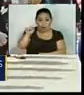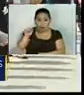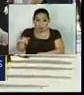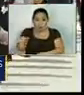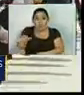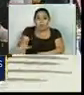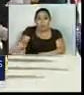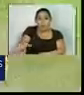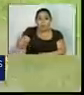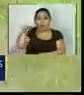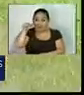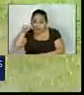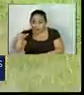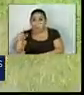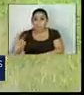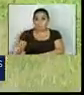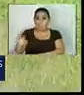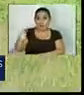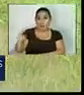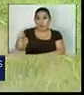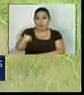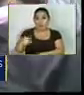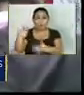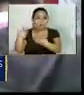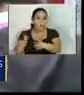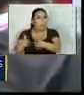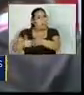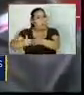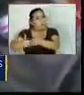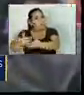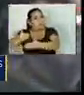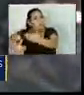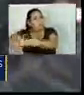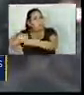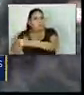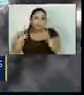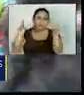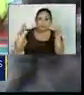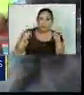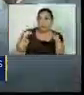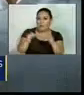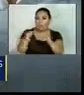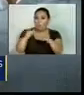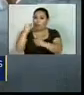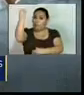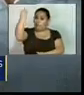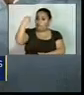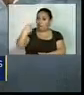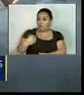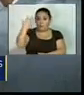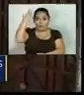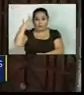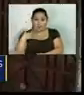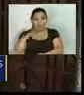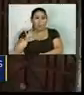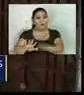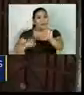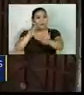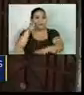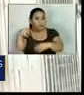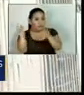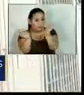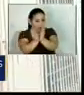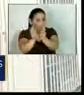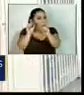cantón del país en pasar a semáforo en amarillo. El próximo martes, 12 de mayo, entidades públicas y